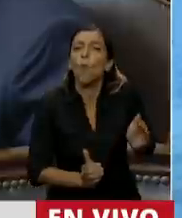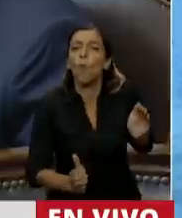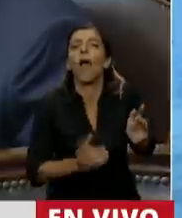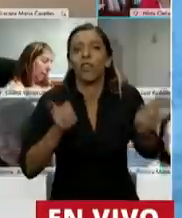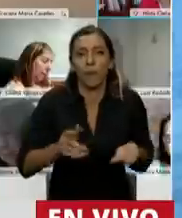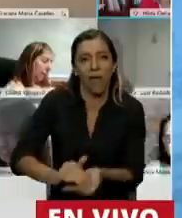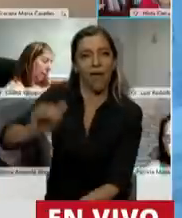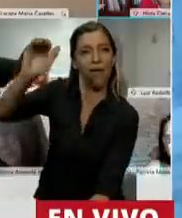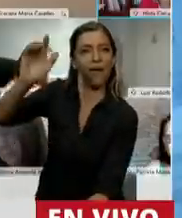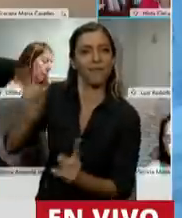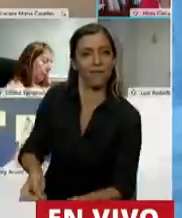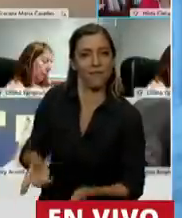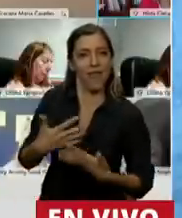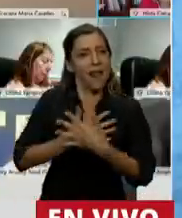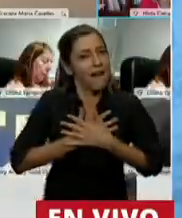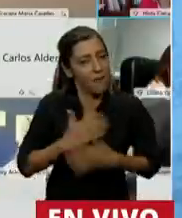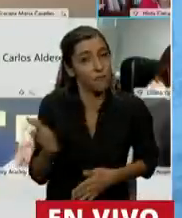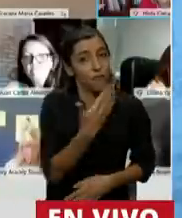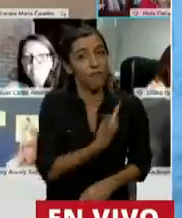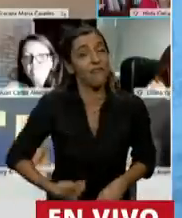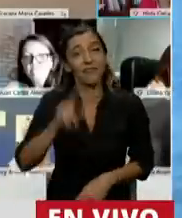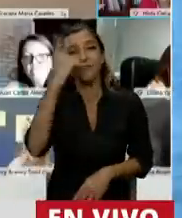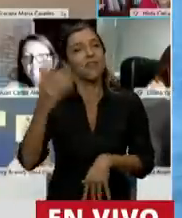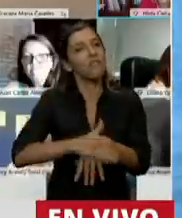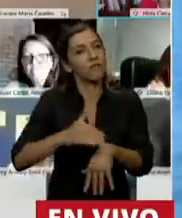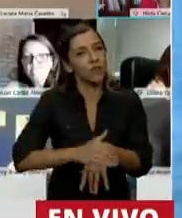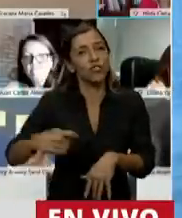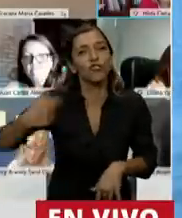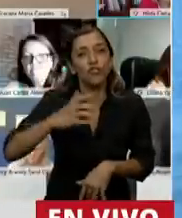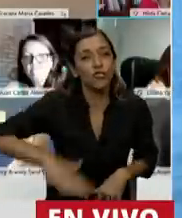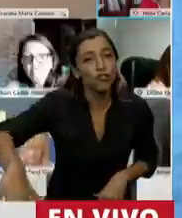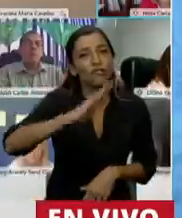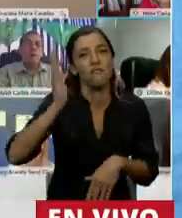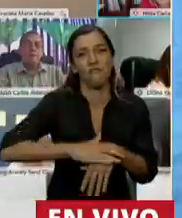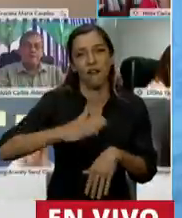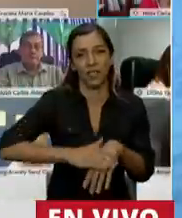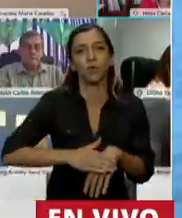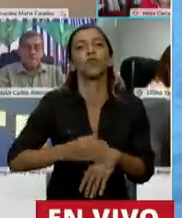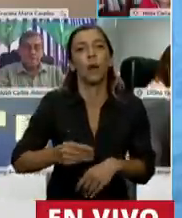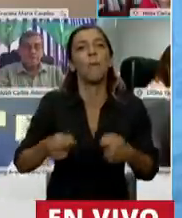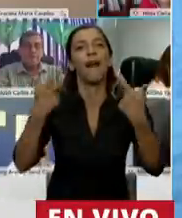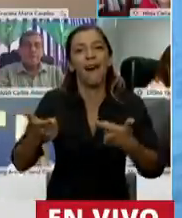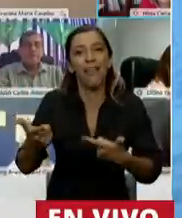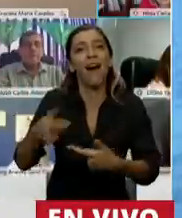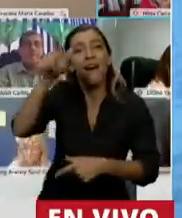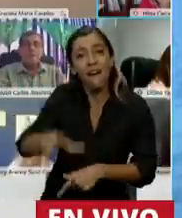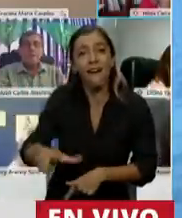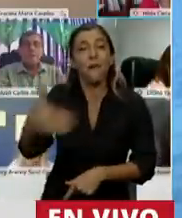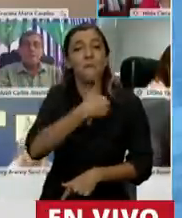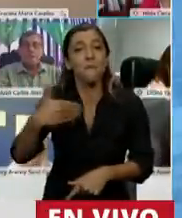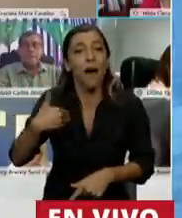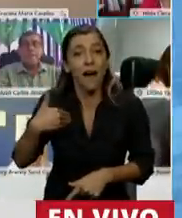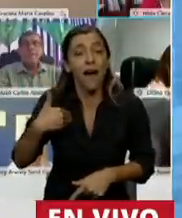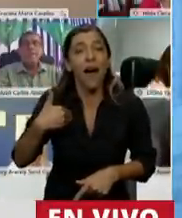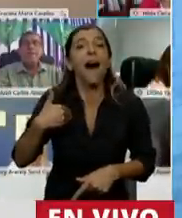madre. Corresponde al Estado y a toda la sociedad crear las condiciones para que las madres no necesiten